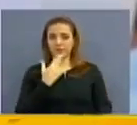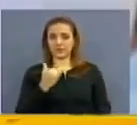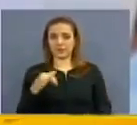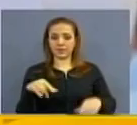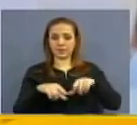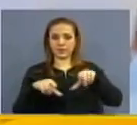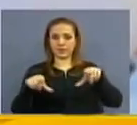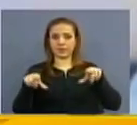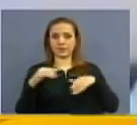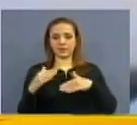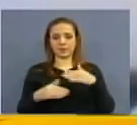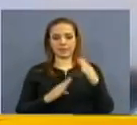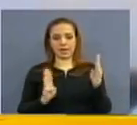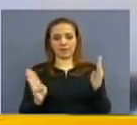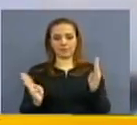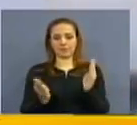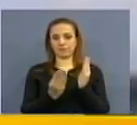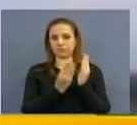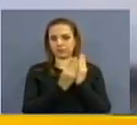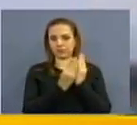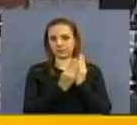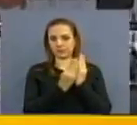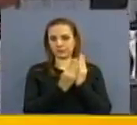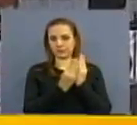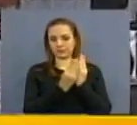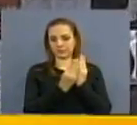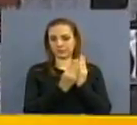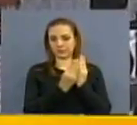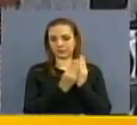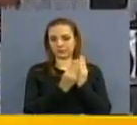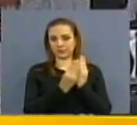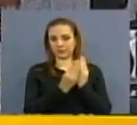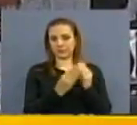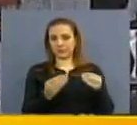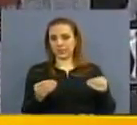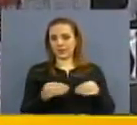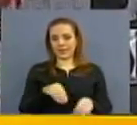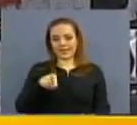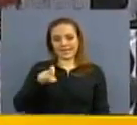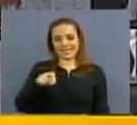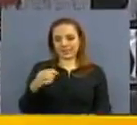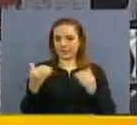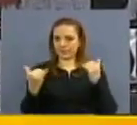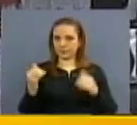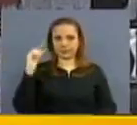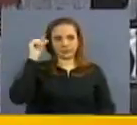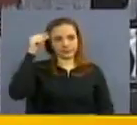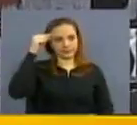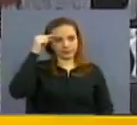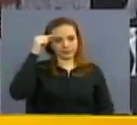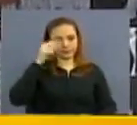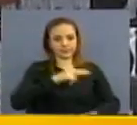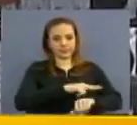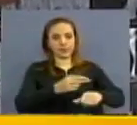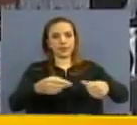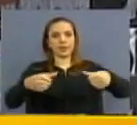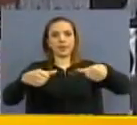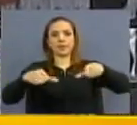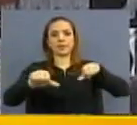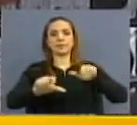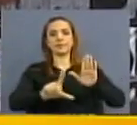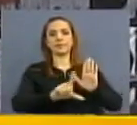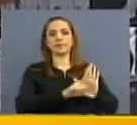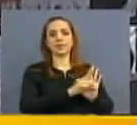que están completamente cerrados. Lo más pertinente en este momento es que el gobierno nacional apruebe la